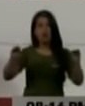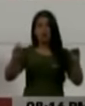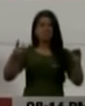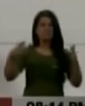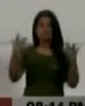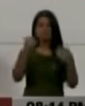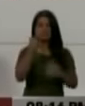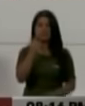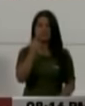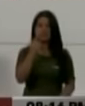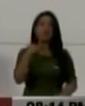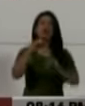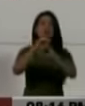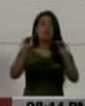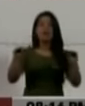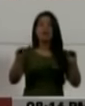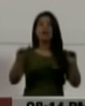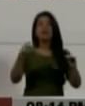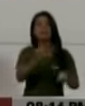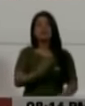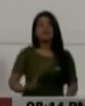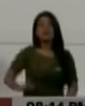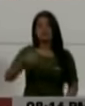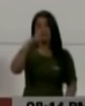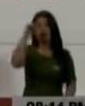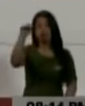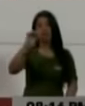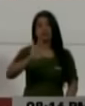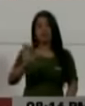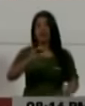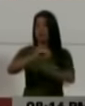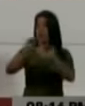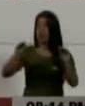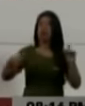convocada por el presidente Nicolás Maduro,